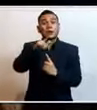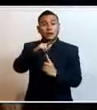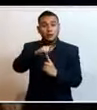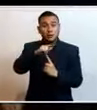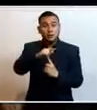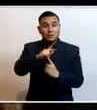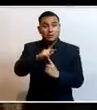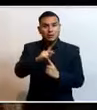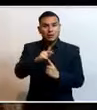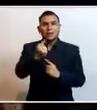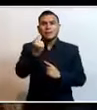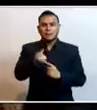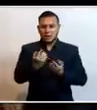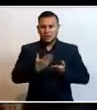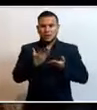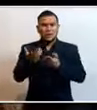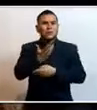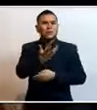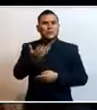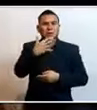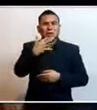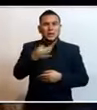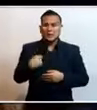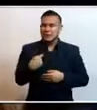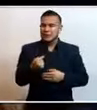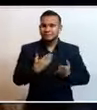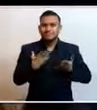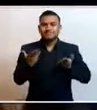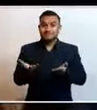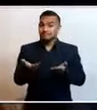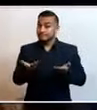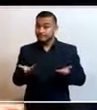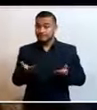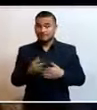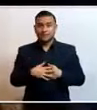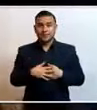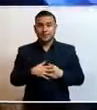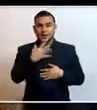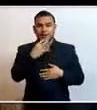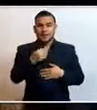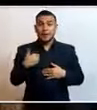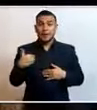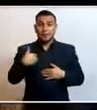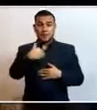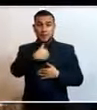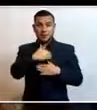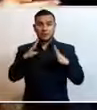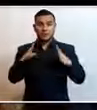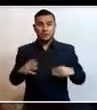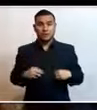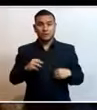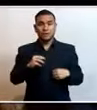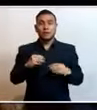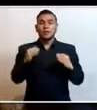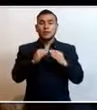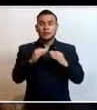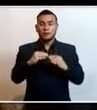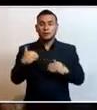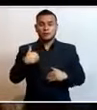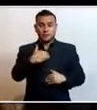Cargando un niño en sus brazos. Viene nuestro ministro de Gobernación, nuestra ministra de